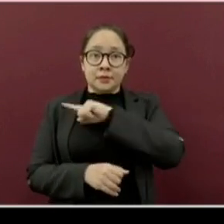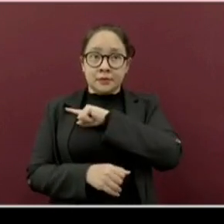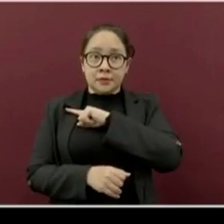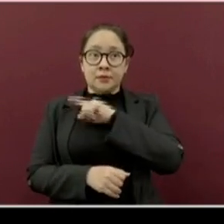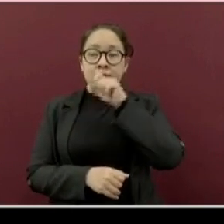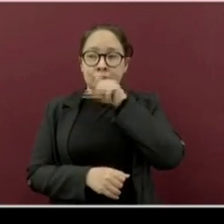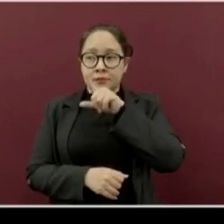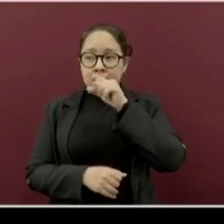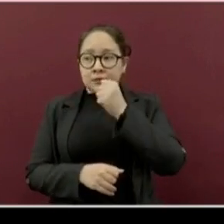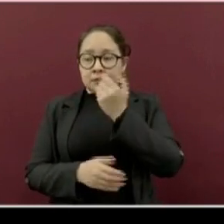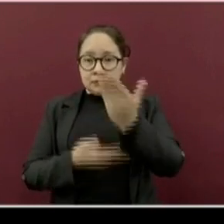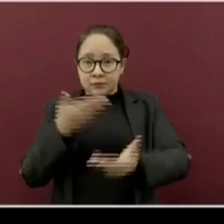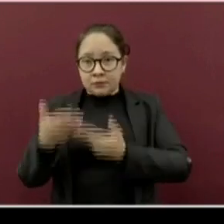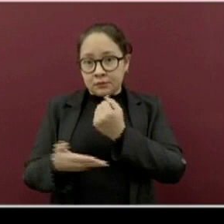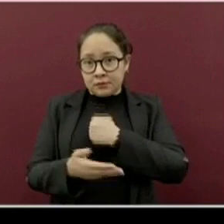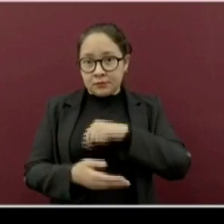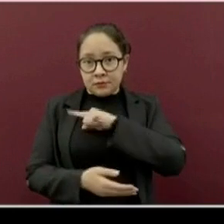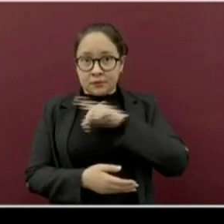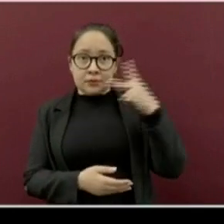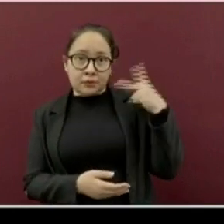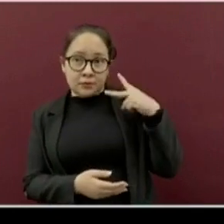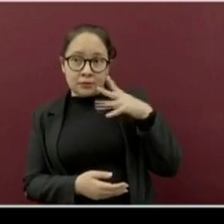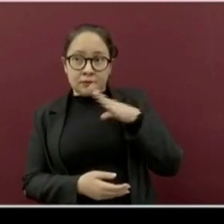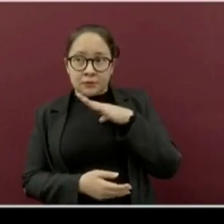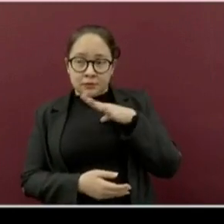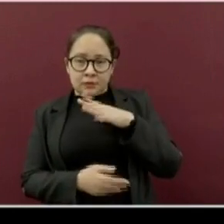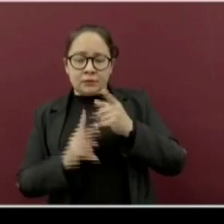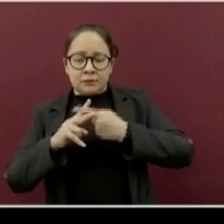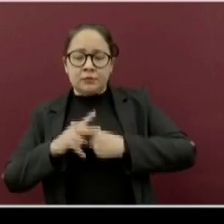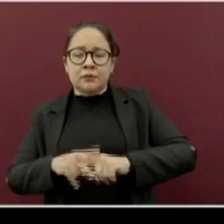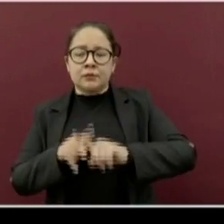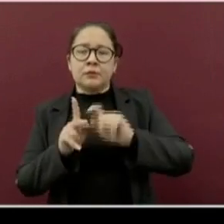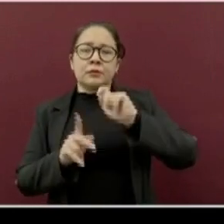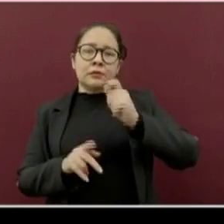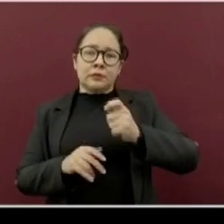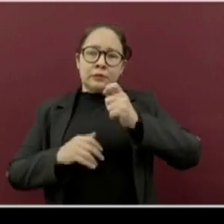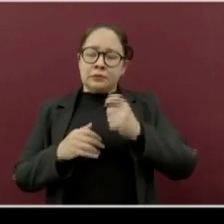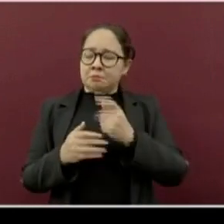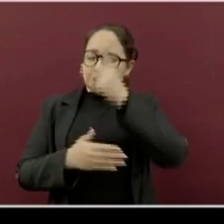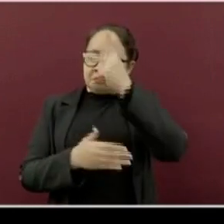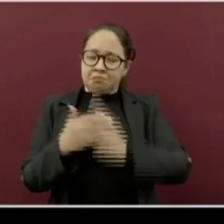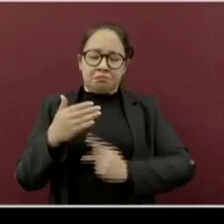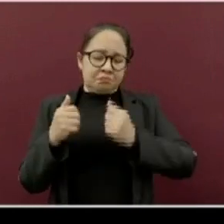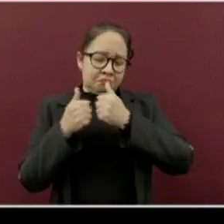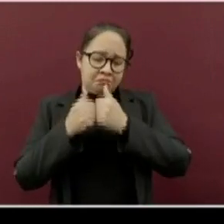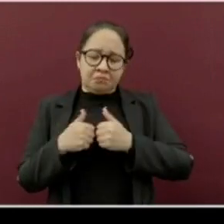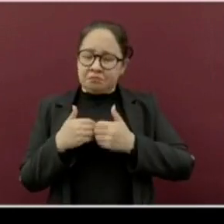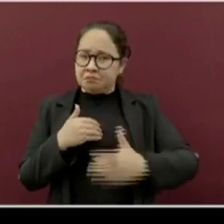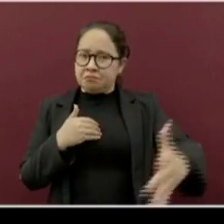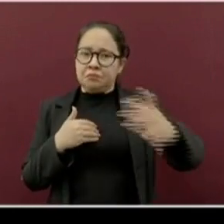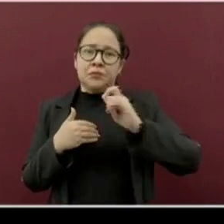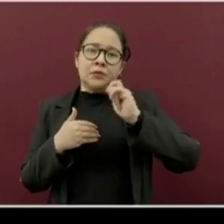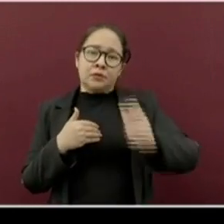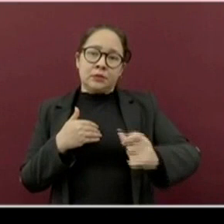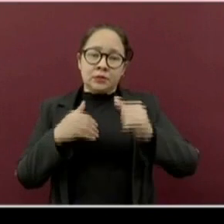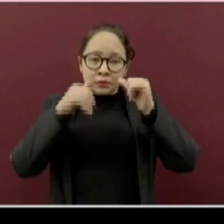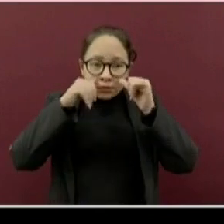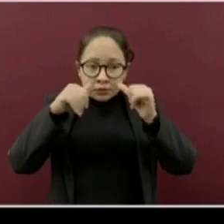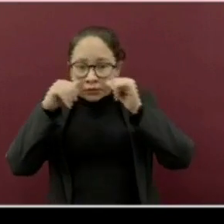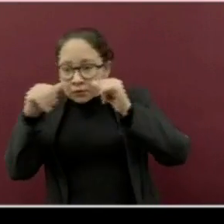Servicios de Salud de Veracruz pusieron en marcha el programa permanente de atención médica